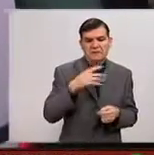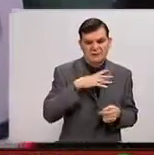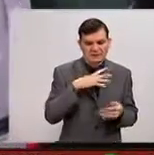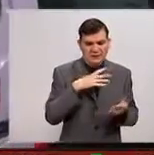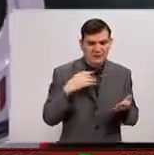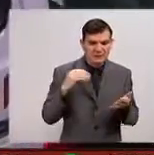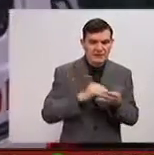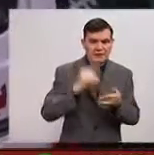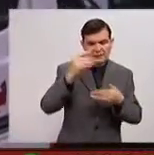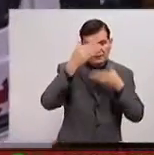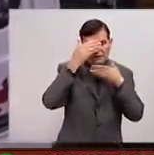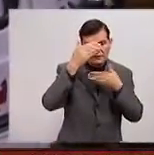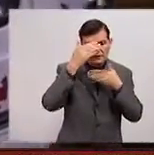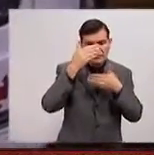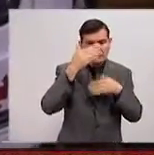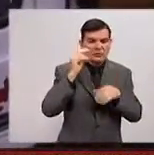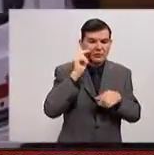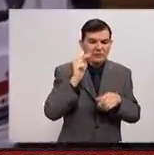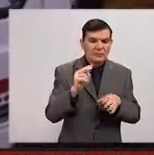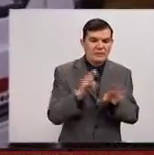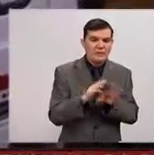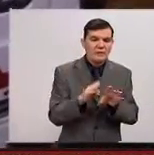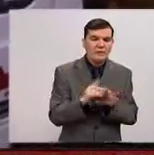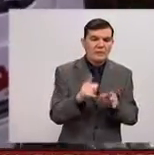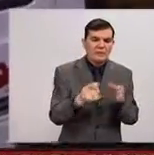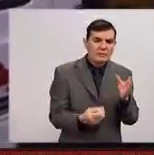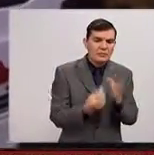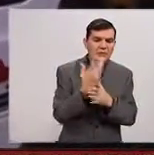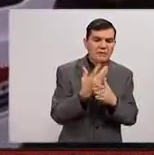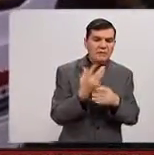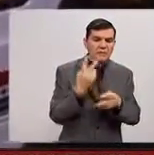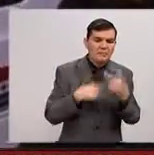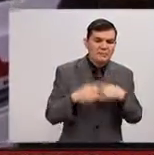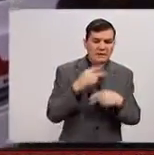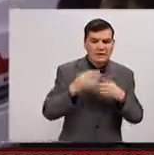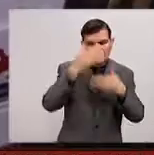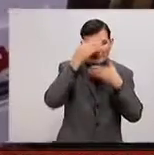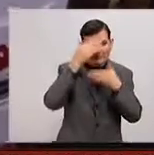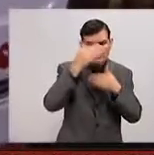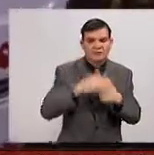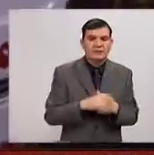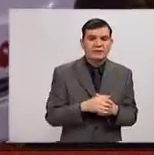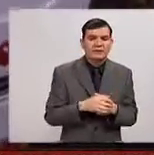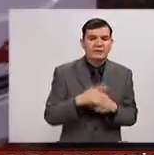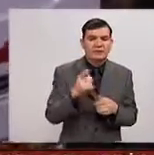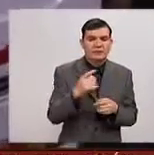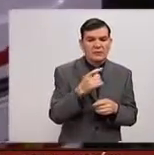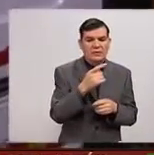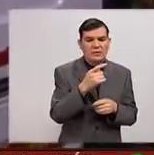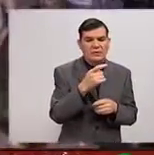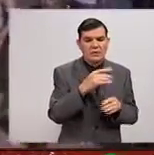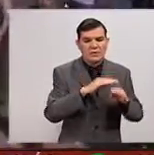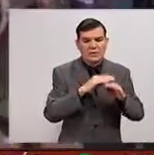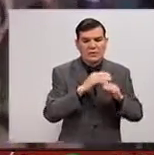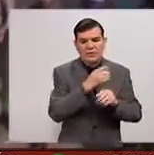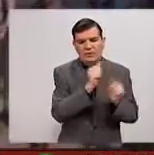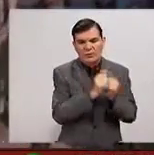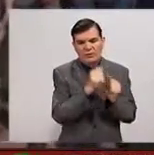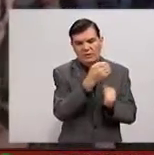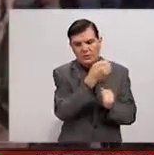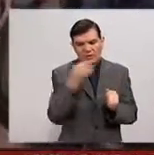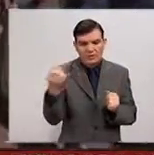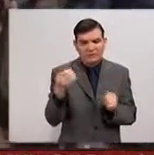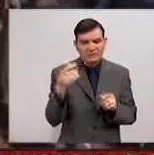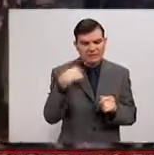cuenta que el terrorismo que vemos hoy en día, esta nueva ola del terrorismo, sí, es una oleada ideológica